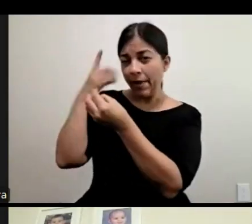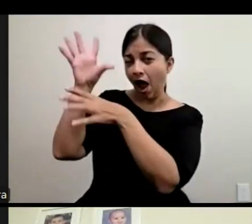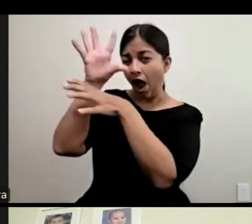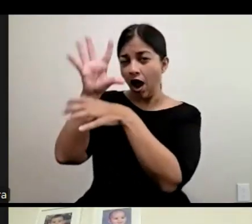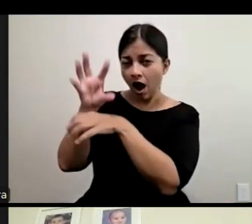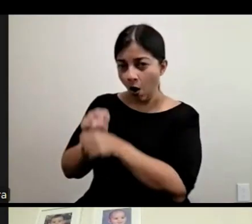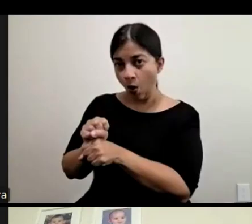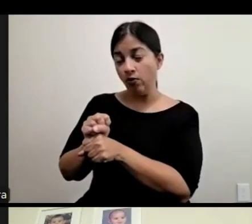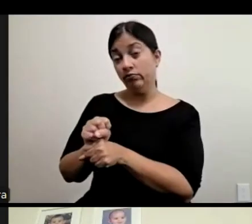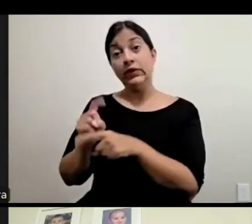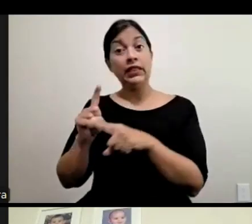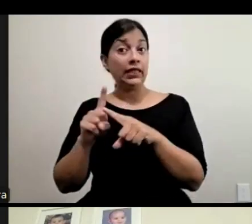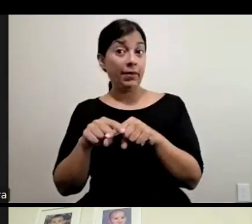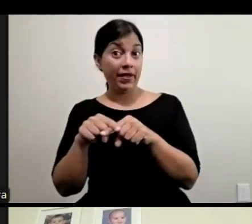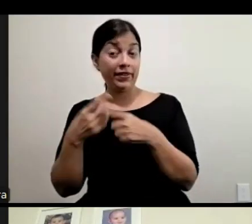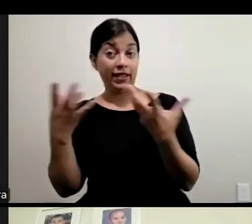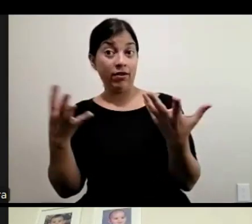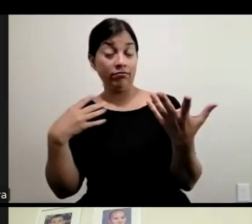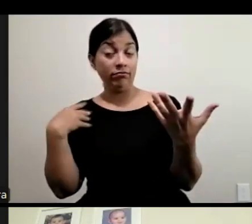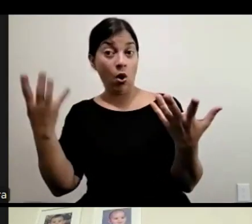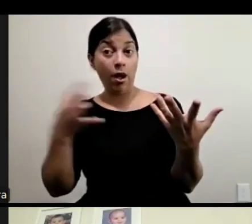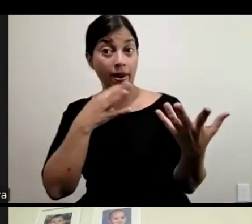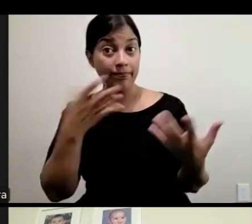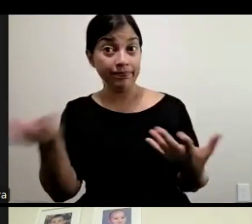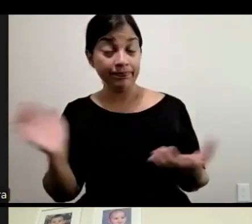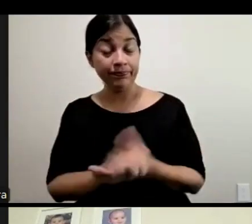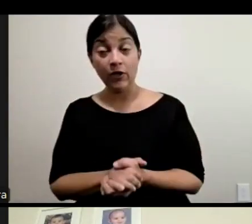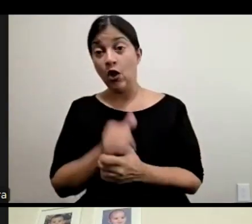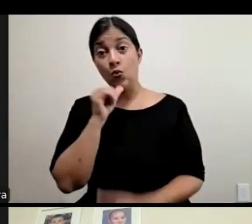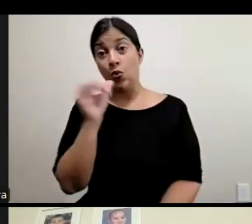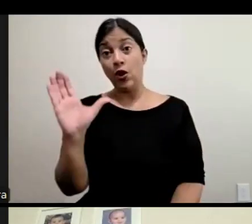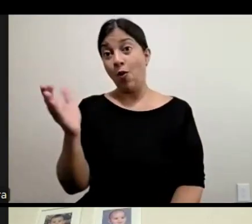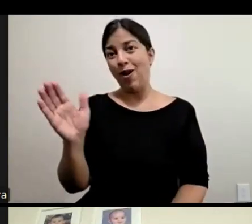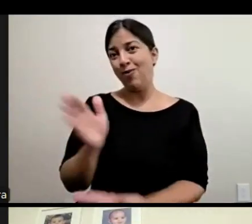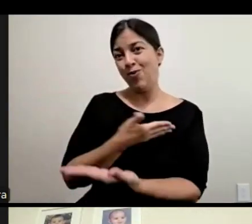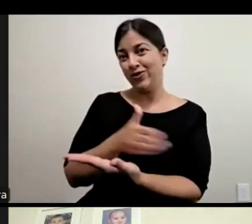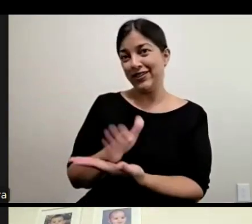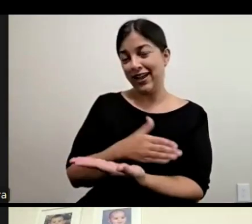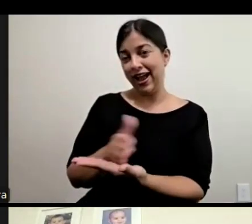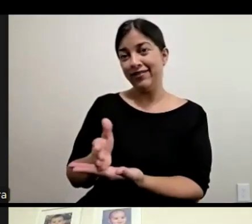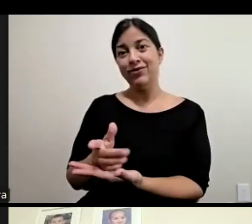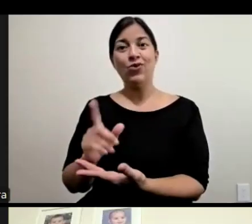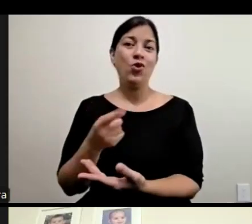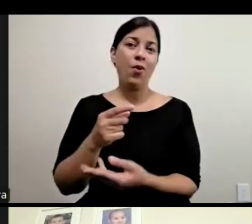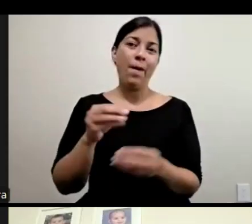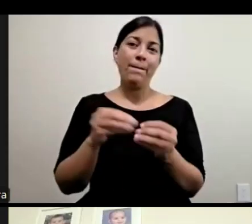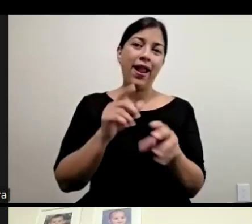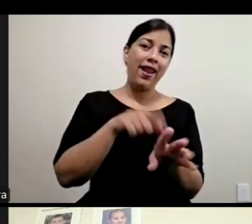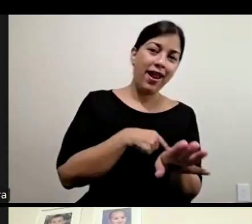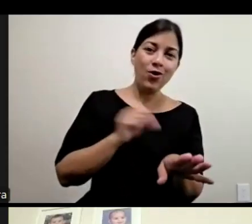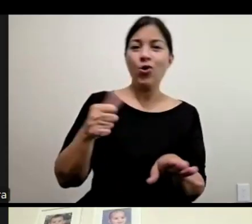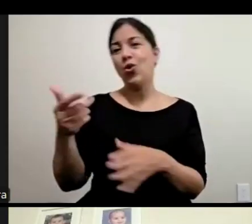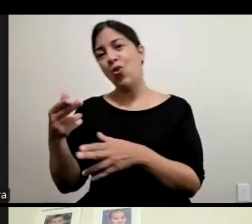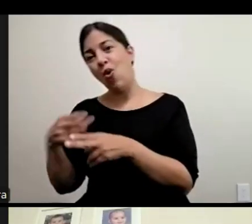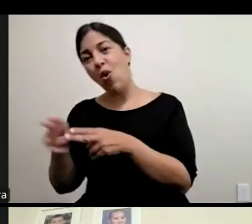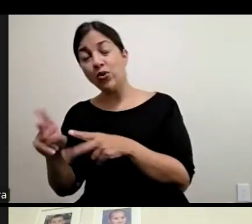parlamentos, porque los parlamentos no es como la música que mide lo mismo, unos más largos, otros eran más cortos,